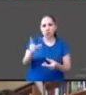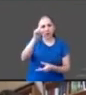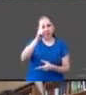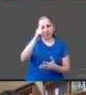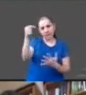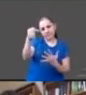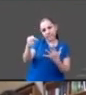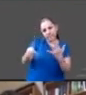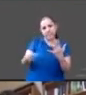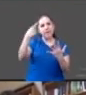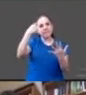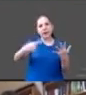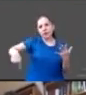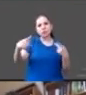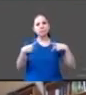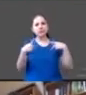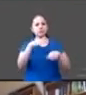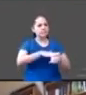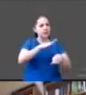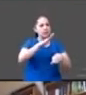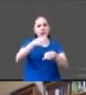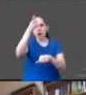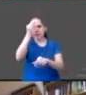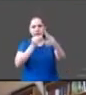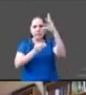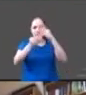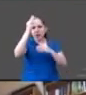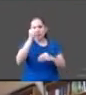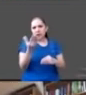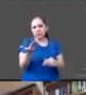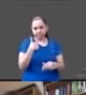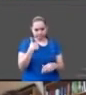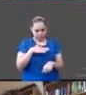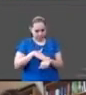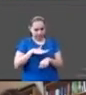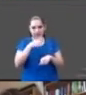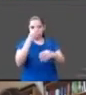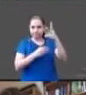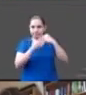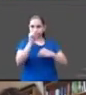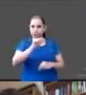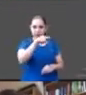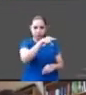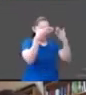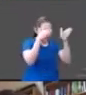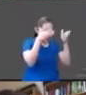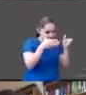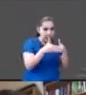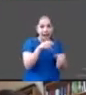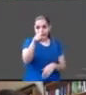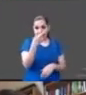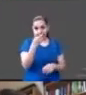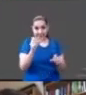tener mecanismos y herramientas para el crecimiento. Todas están en este sitio que vemos en pantalla. Pasamos, por favor.